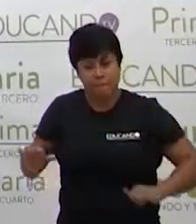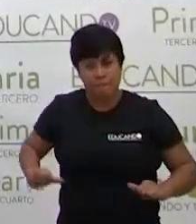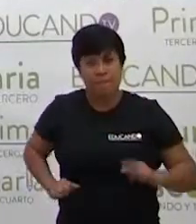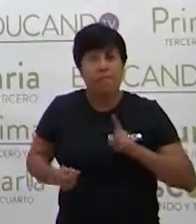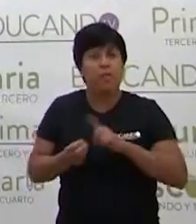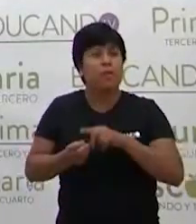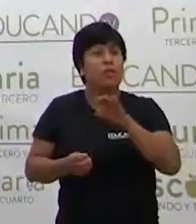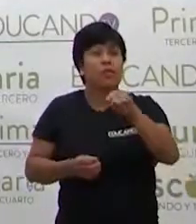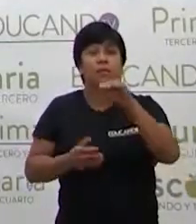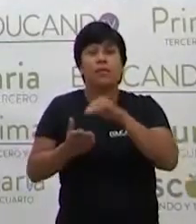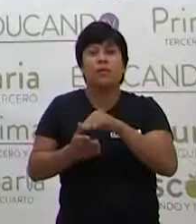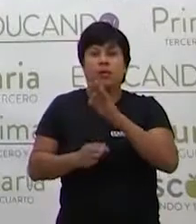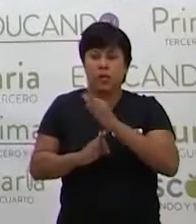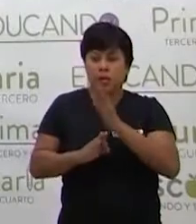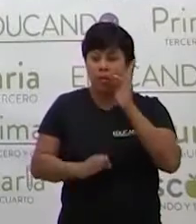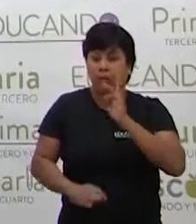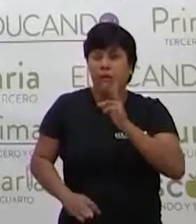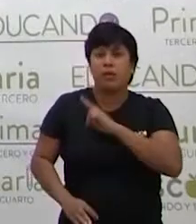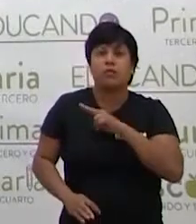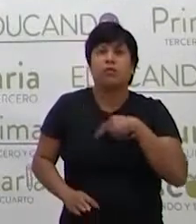a poner a prueba lo que ya vimos.